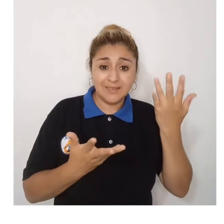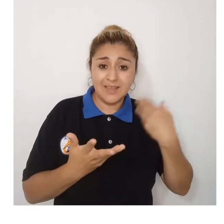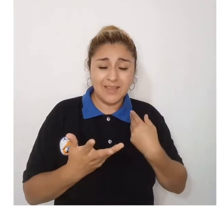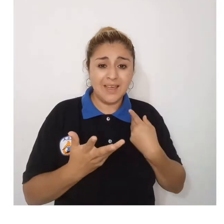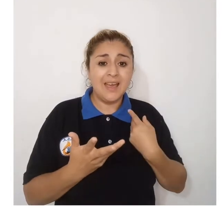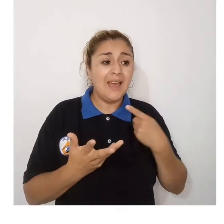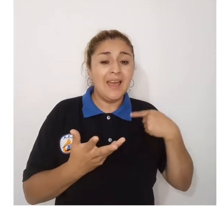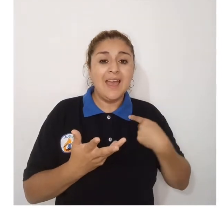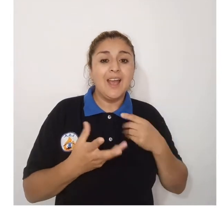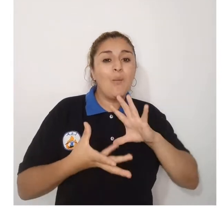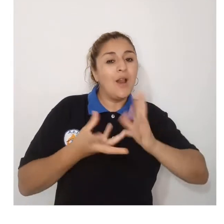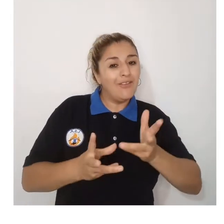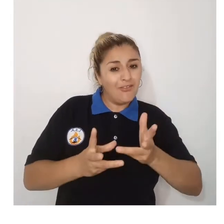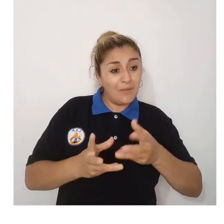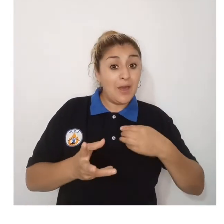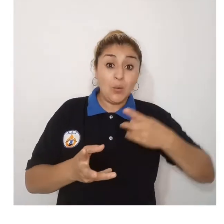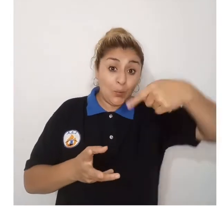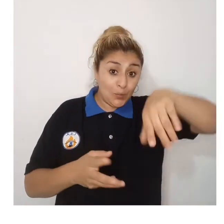modelo para